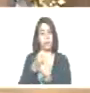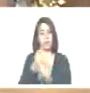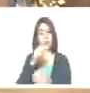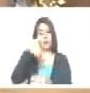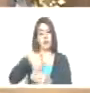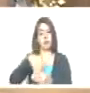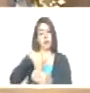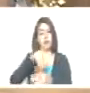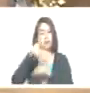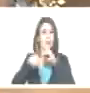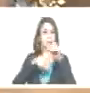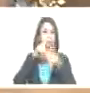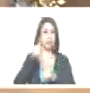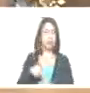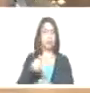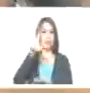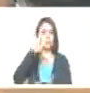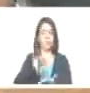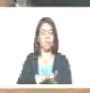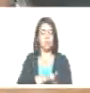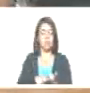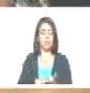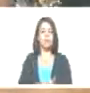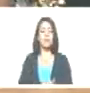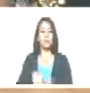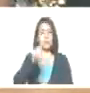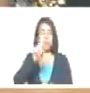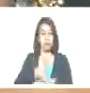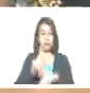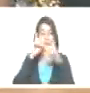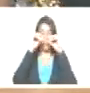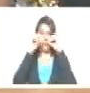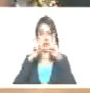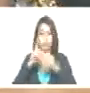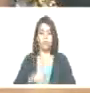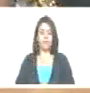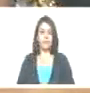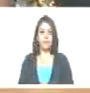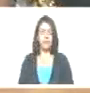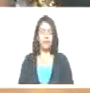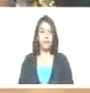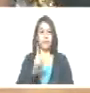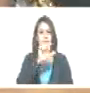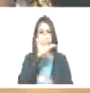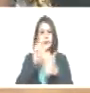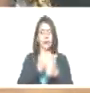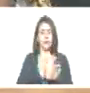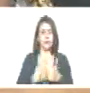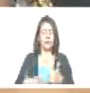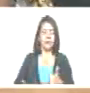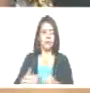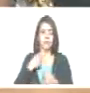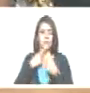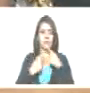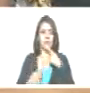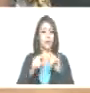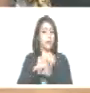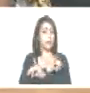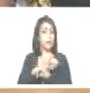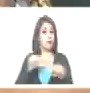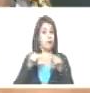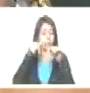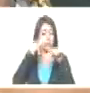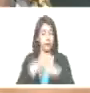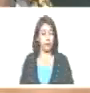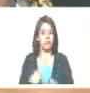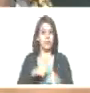votación, resultó aprobado por unanimidad. El primer vicepresidente señaló que agotada la agenda del día, se